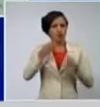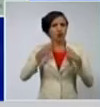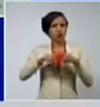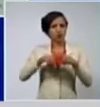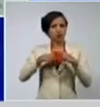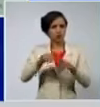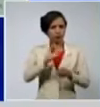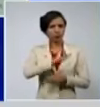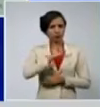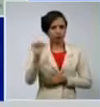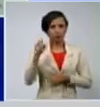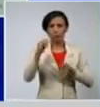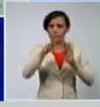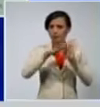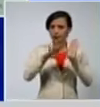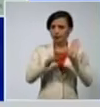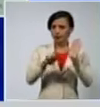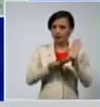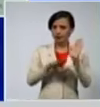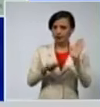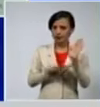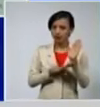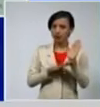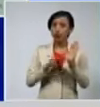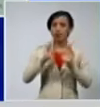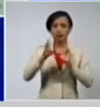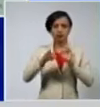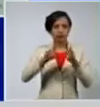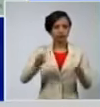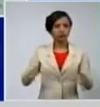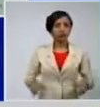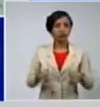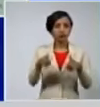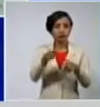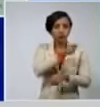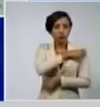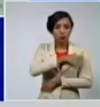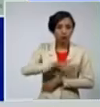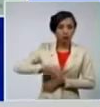medidas van a surtir efecto, y que la población, entre